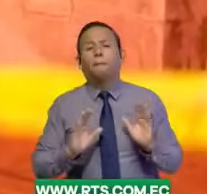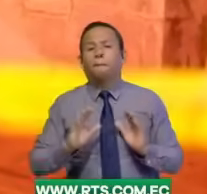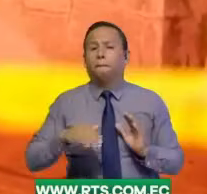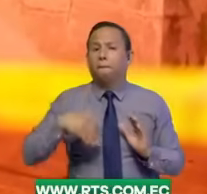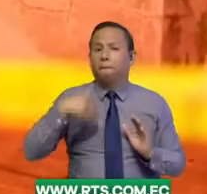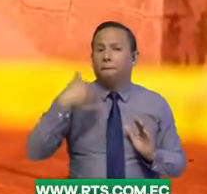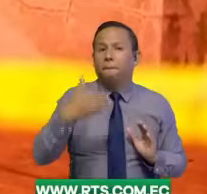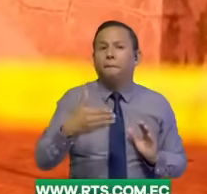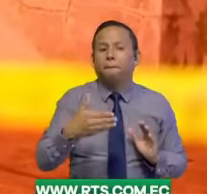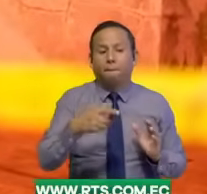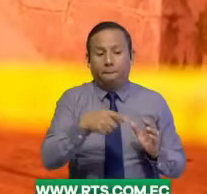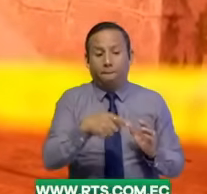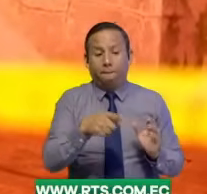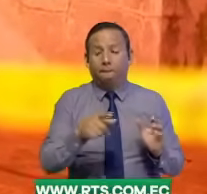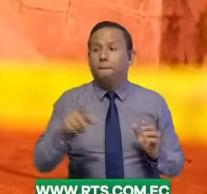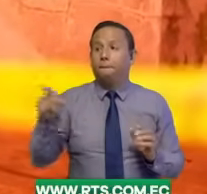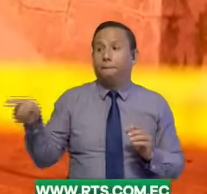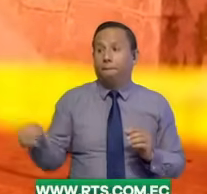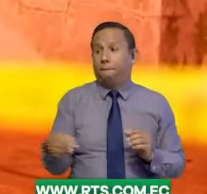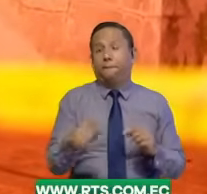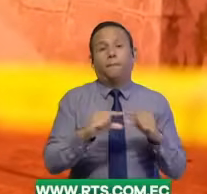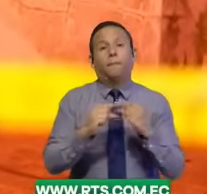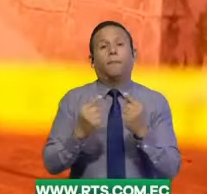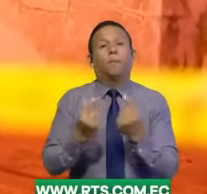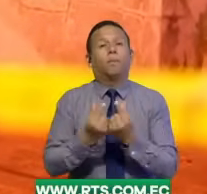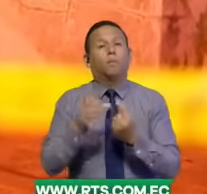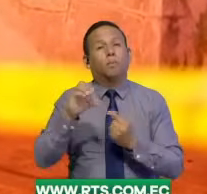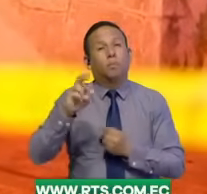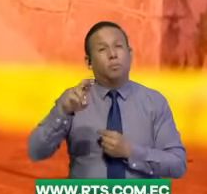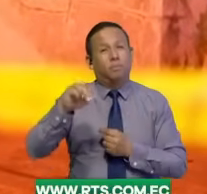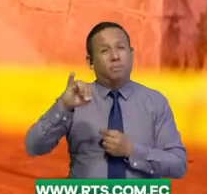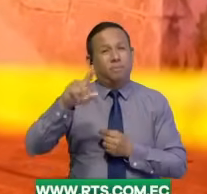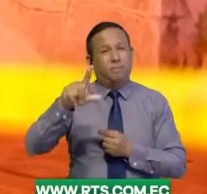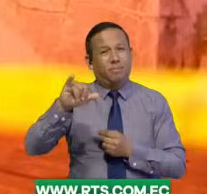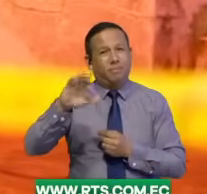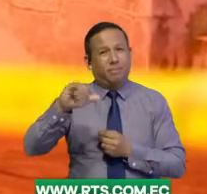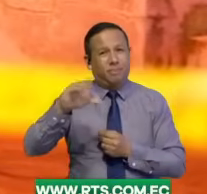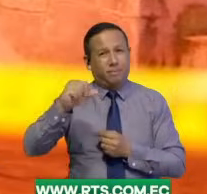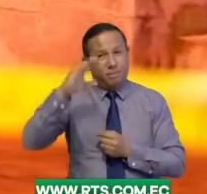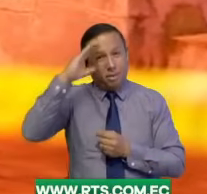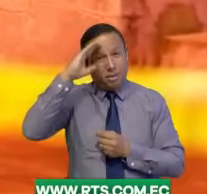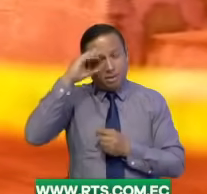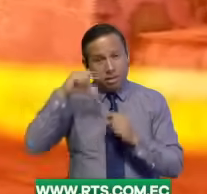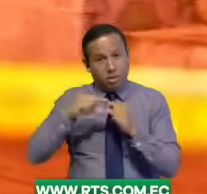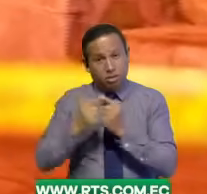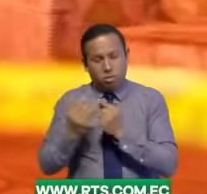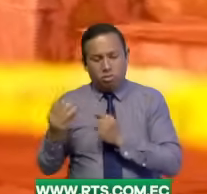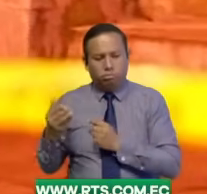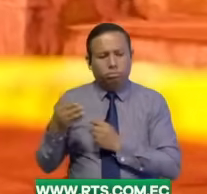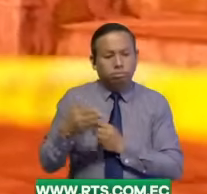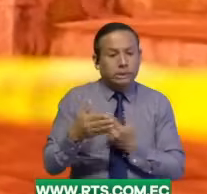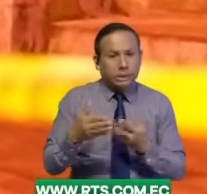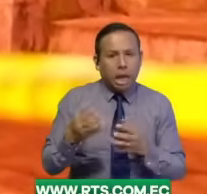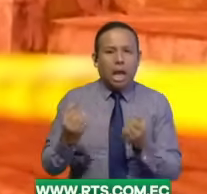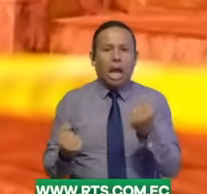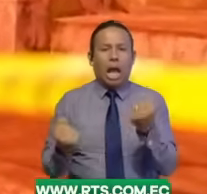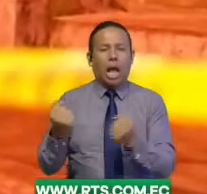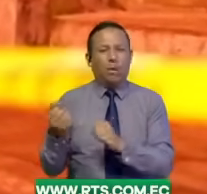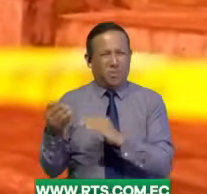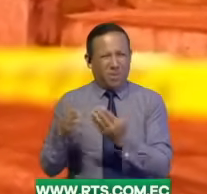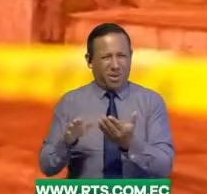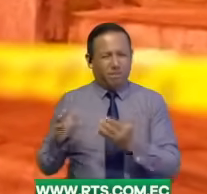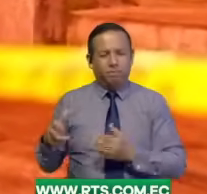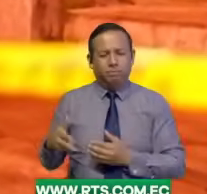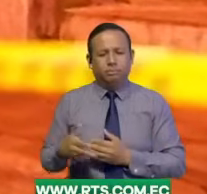entregar la escena a uniformados de criminalística que hasta esa hora han arribado con el vehículo de medicina legal para hacer